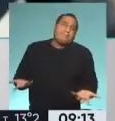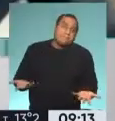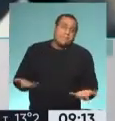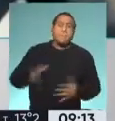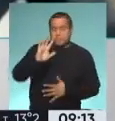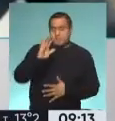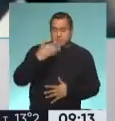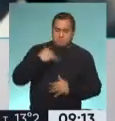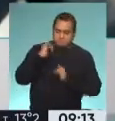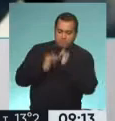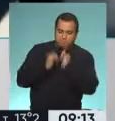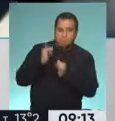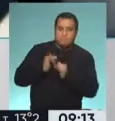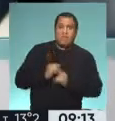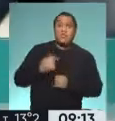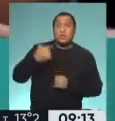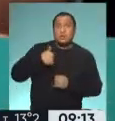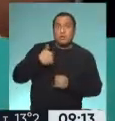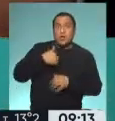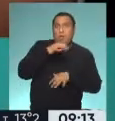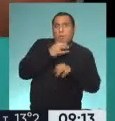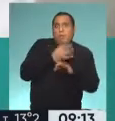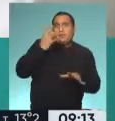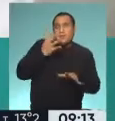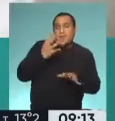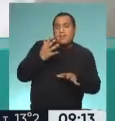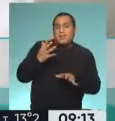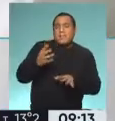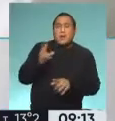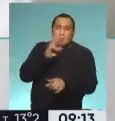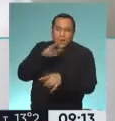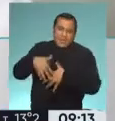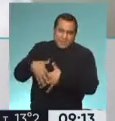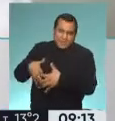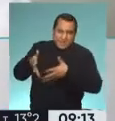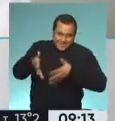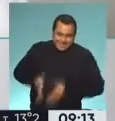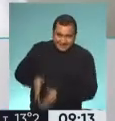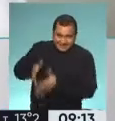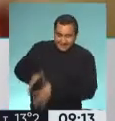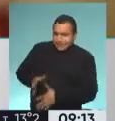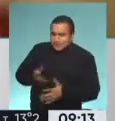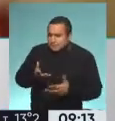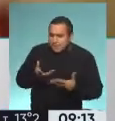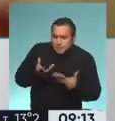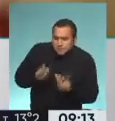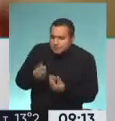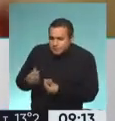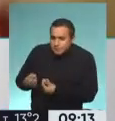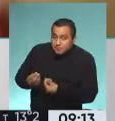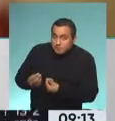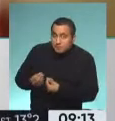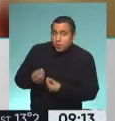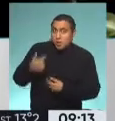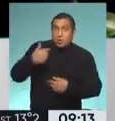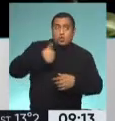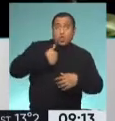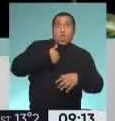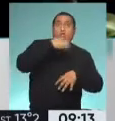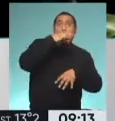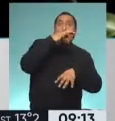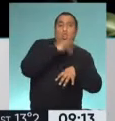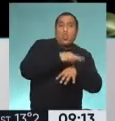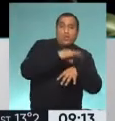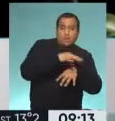una aclaración, yo soy obstétrica o licenciada en obstetricia, que es lo sí. que se conoce como partera, no soy médica obstetra.